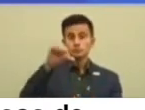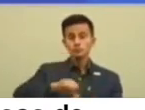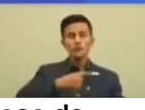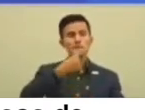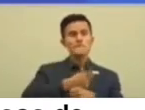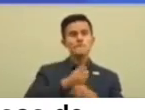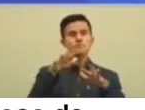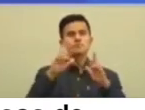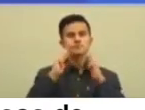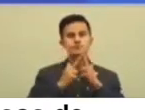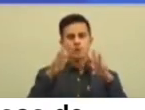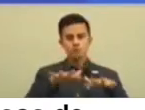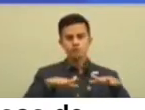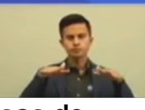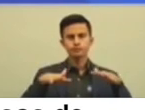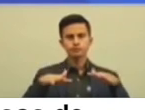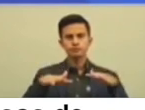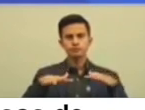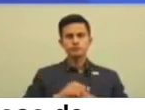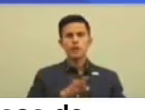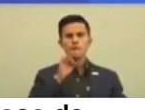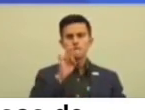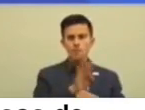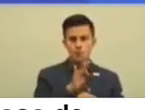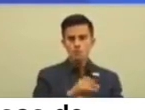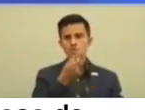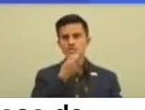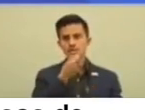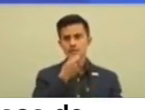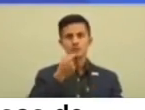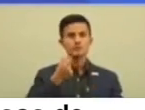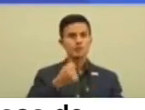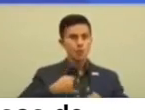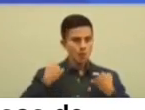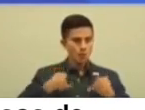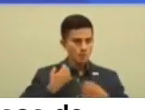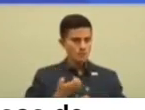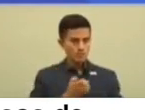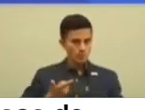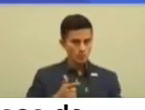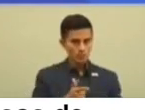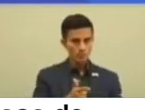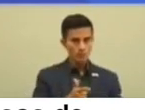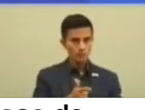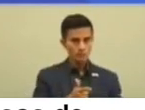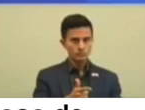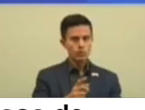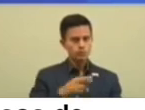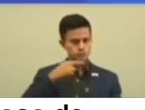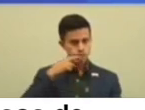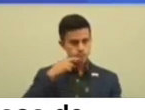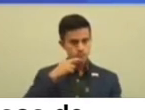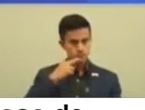sesión extraordinaria del Sistema de Protección de los Derechos de Niñas, Niños y Adolescentes en el Estado de Guanajuato y en